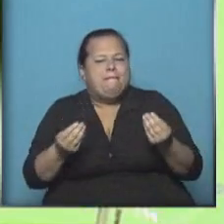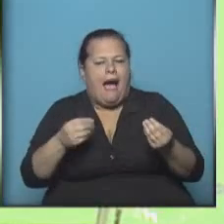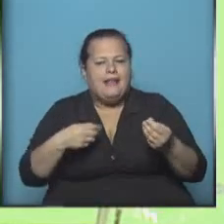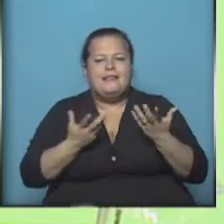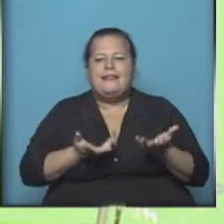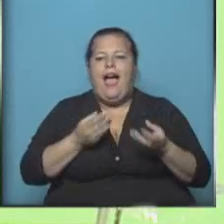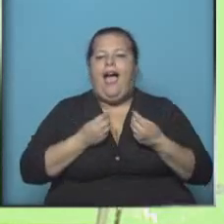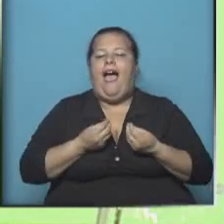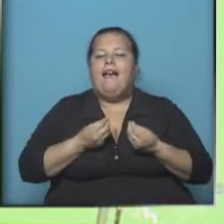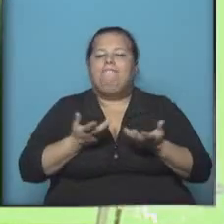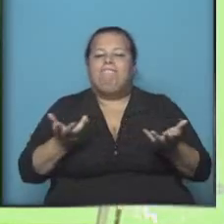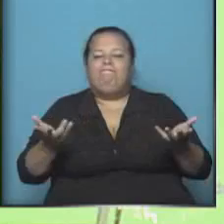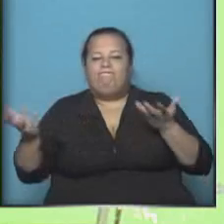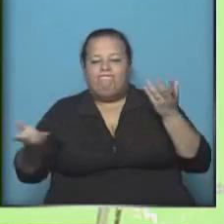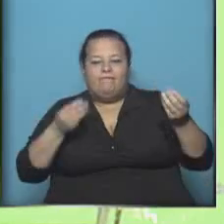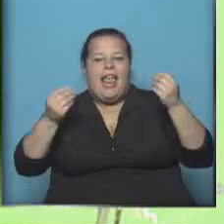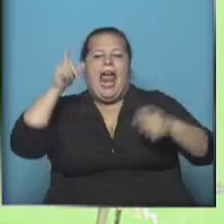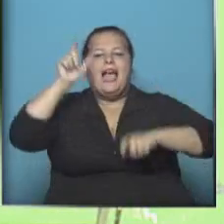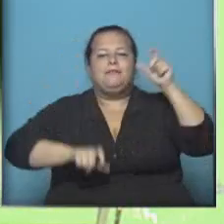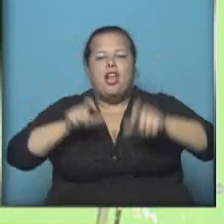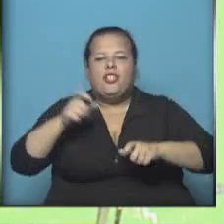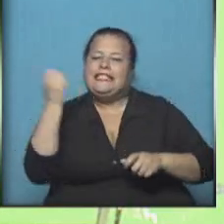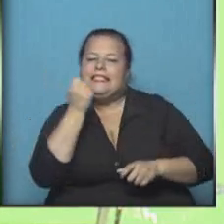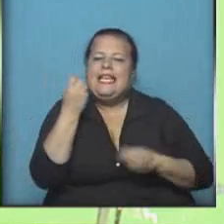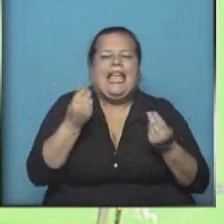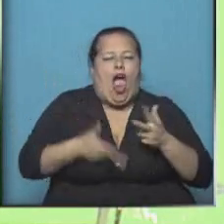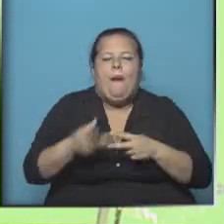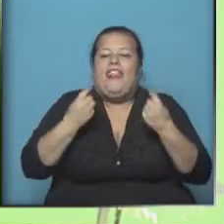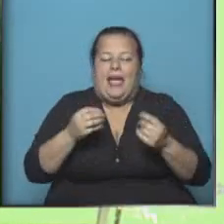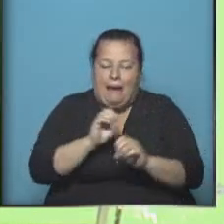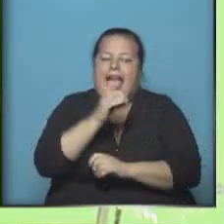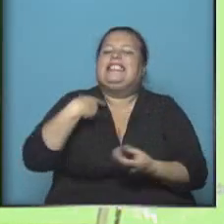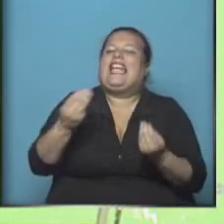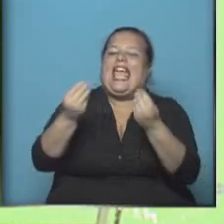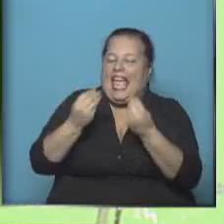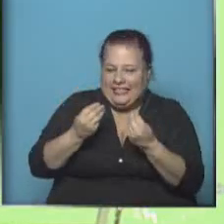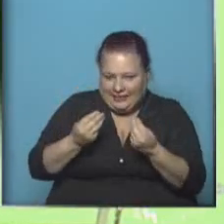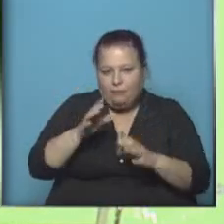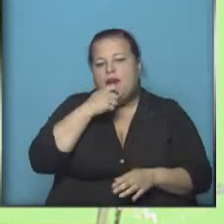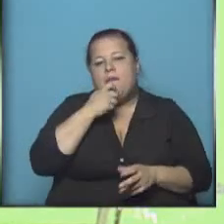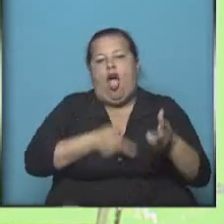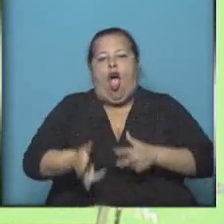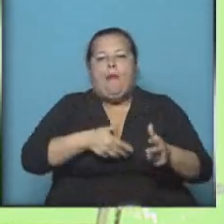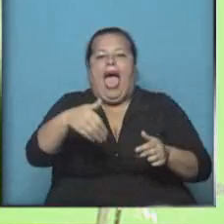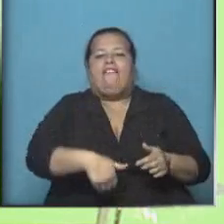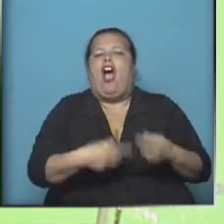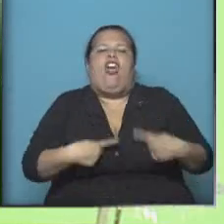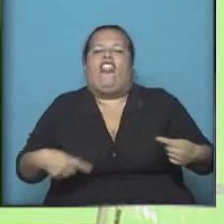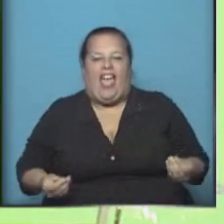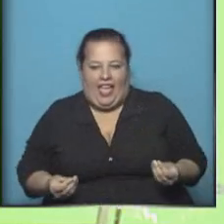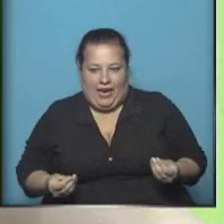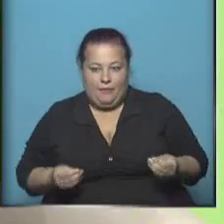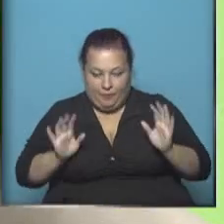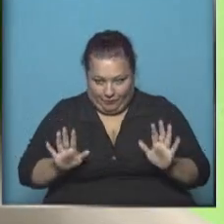que pasa? O sea, ¿qué es lo que la gente busca hacerse? Primero enterarnos. Cuando hablamos de cirugías íntimas, ¿de qué estamos